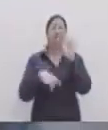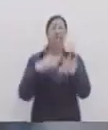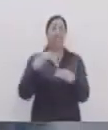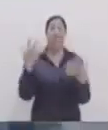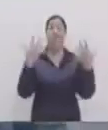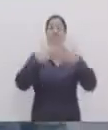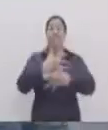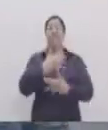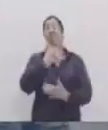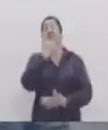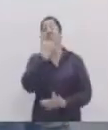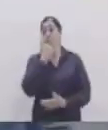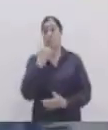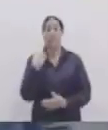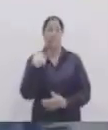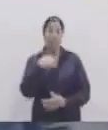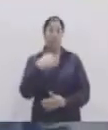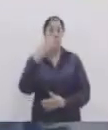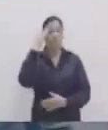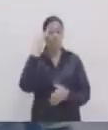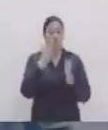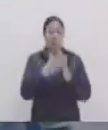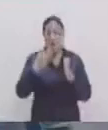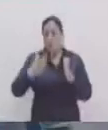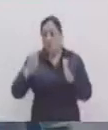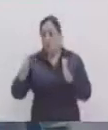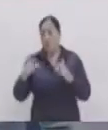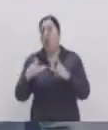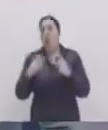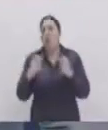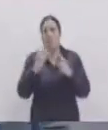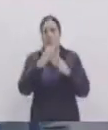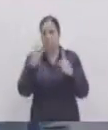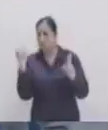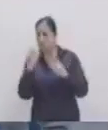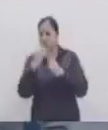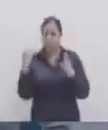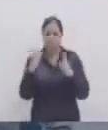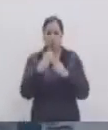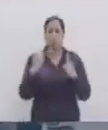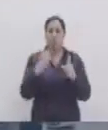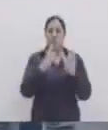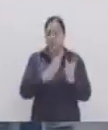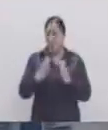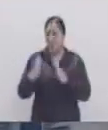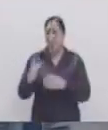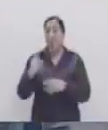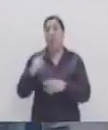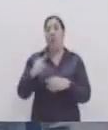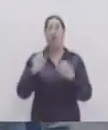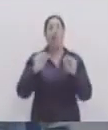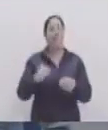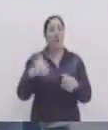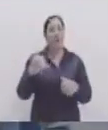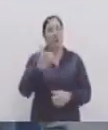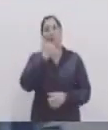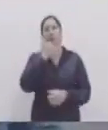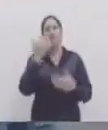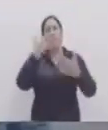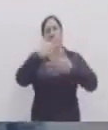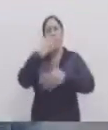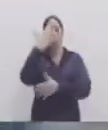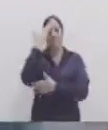muchas veces cuando clasificamos sintácticamente las oraciones, ¿verdad? Porque Sí. pues ahí puede generar esa confusión al momento